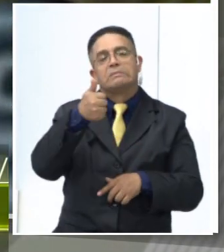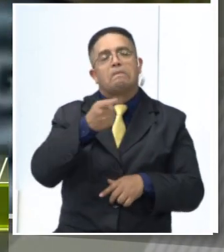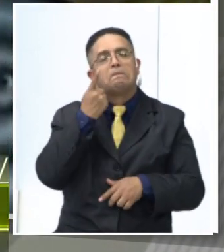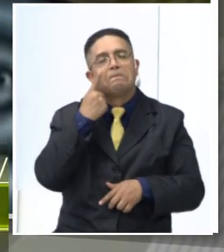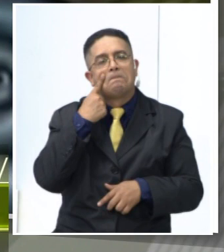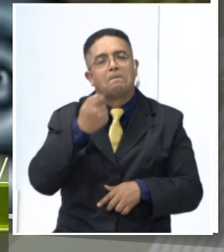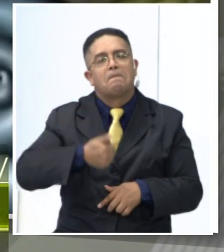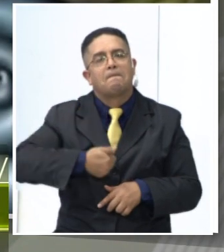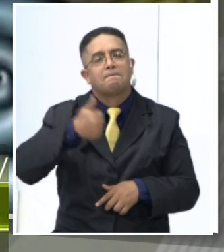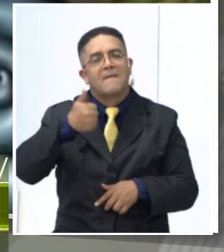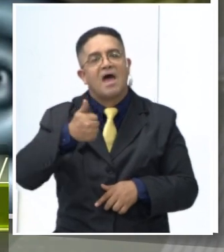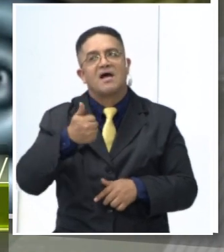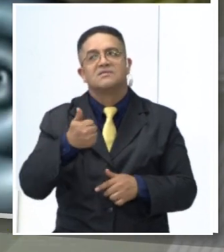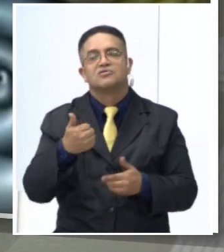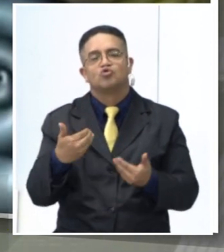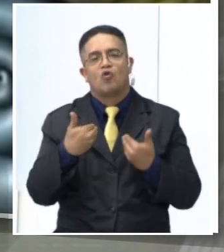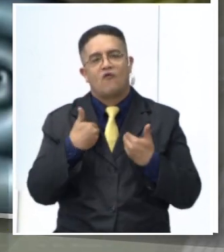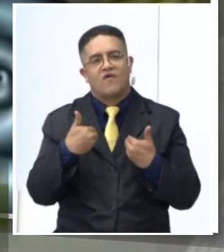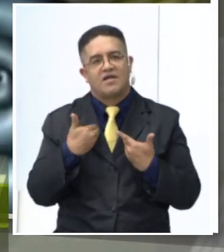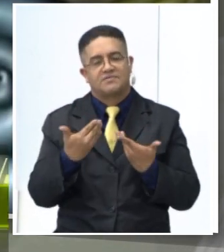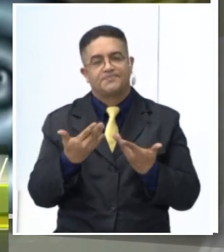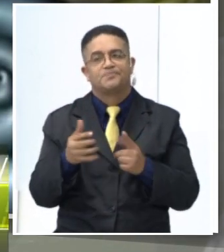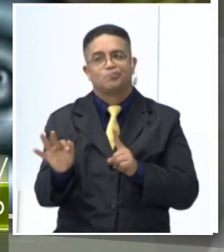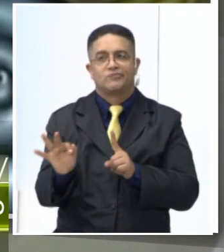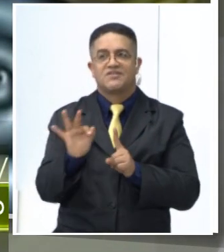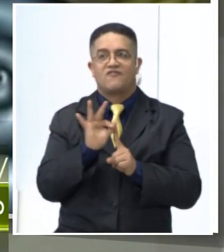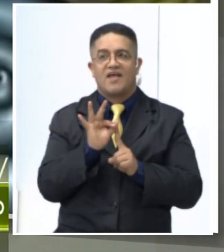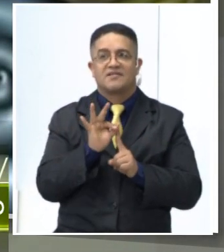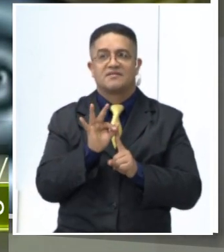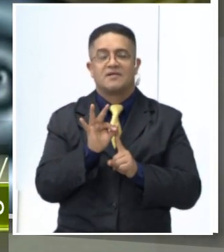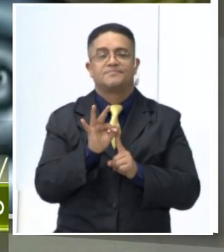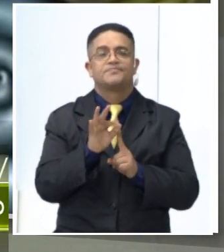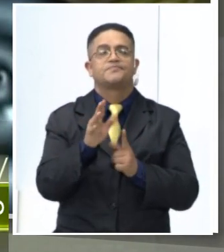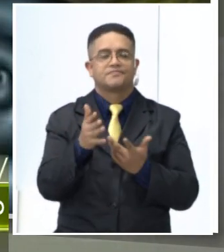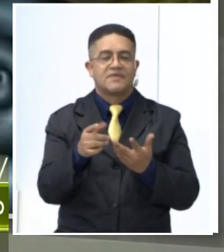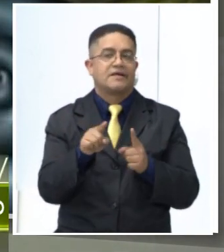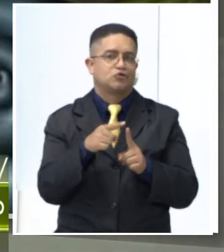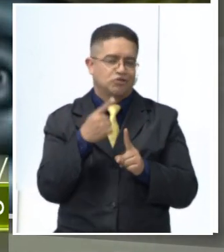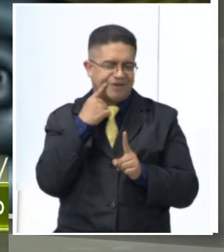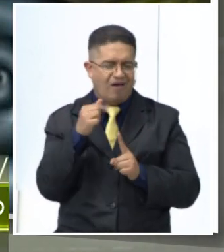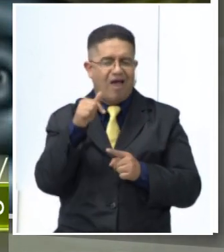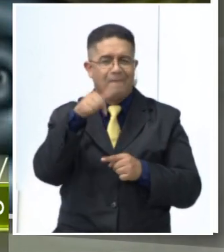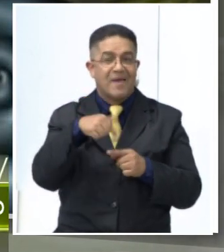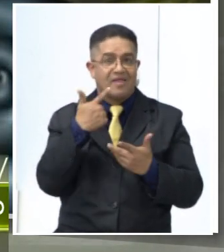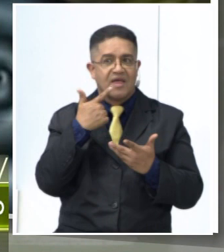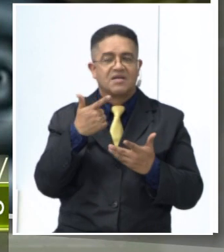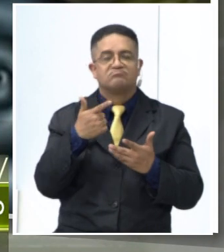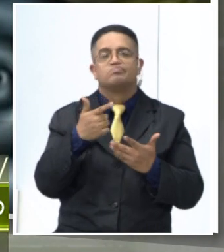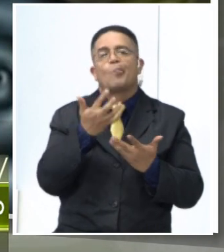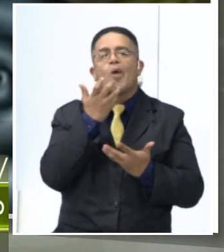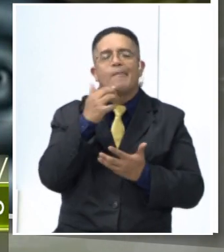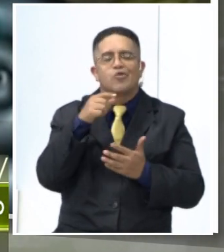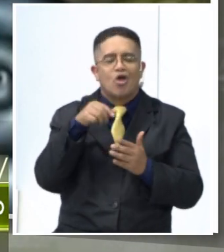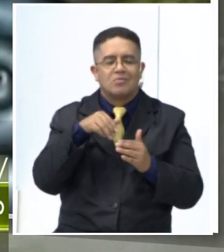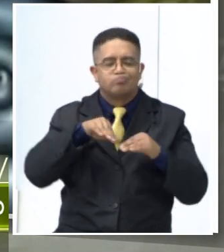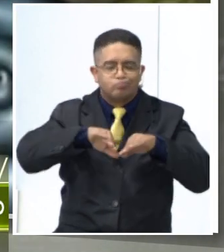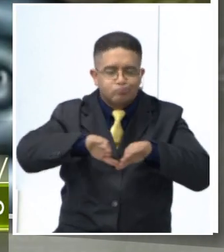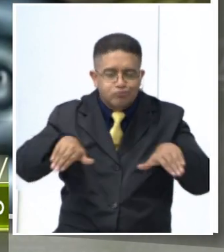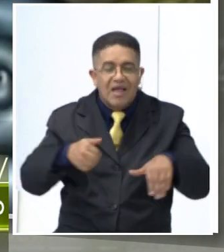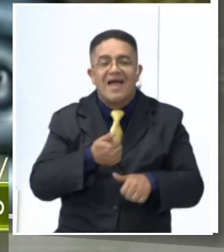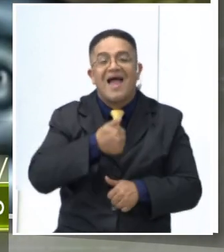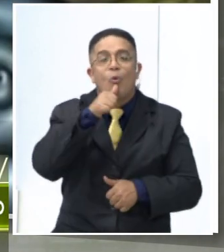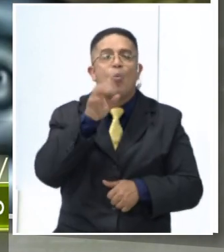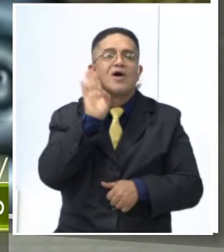se inflaman y se infectan. Entonces, la otitis externa se puede dar por supuesto, baños de inmersión, baños en aguas